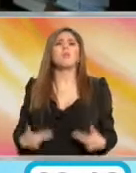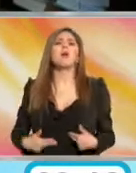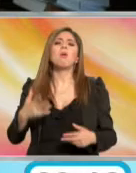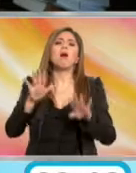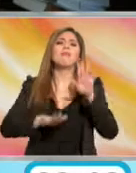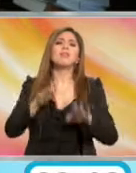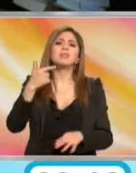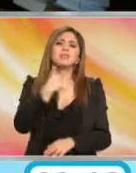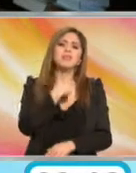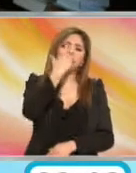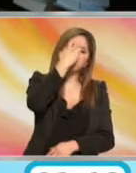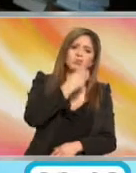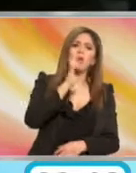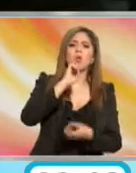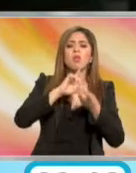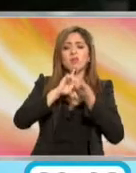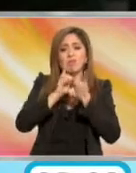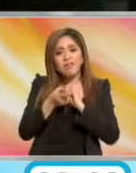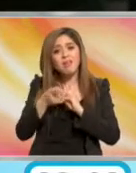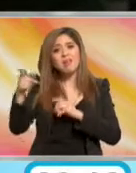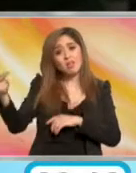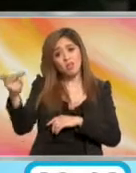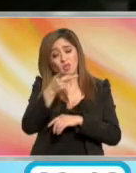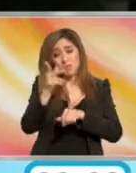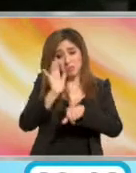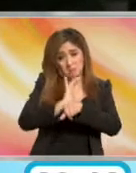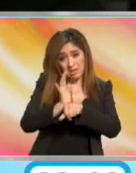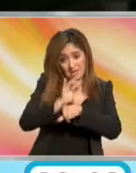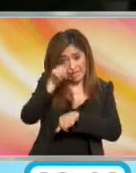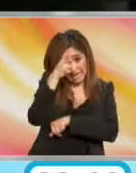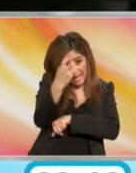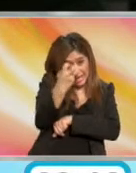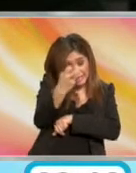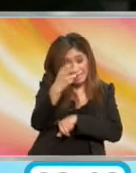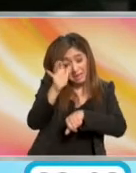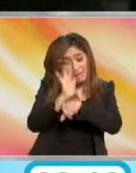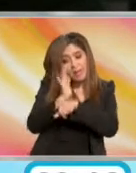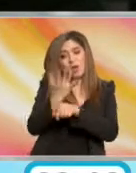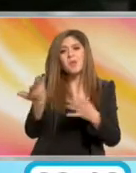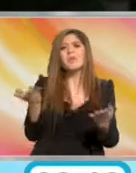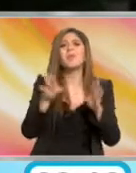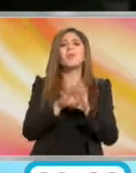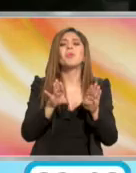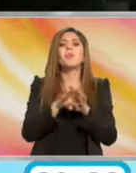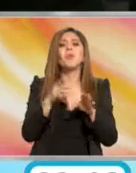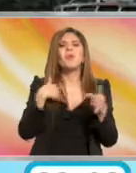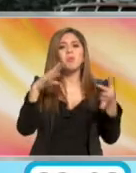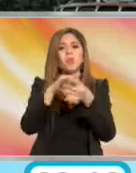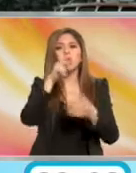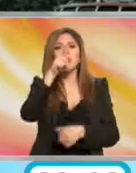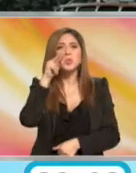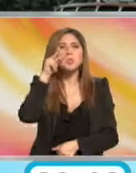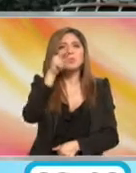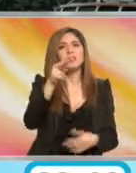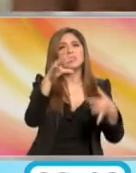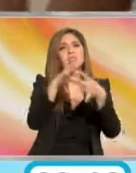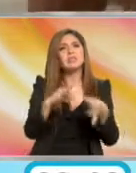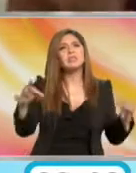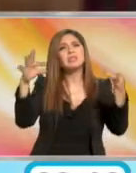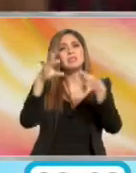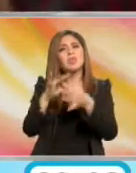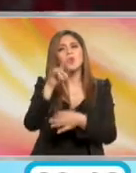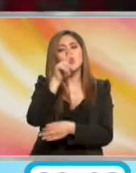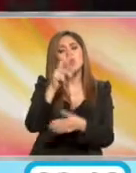dos son películas anticlimáticas. Manchester junto al mar es una película anticlimática que te pide también acompañar a este personaje